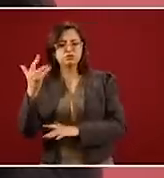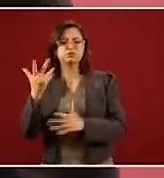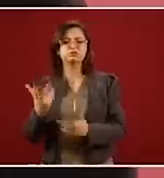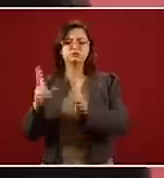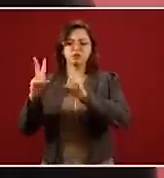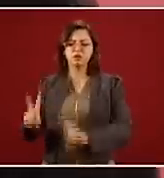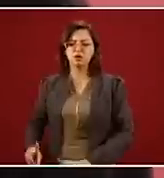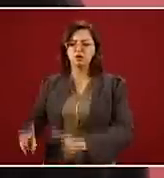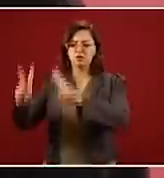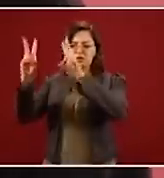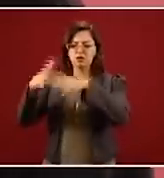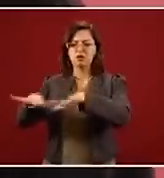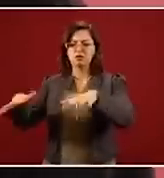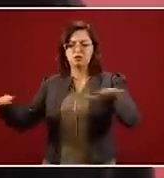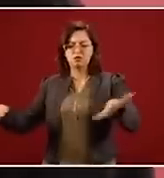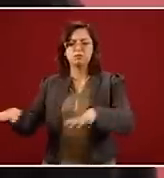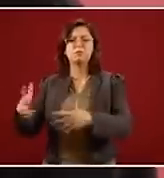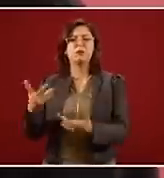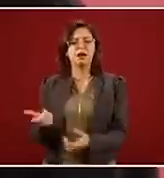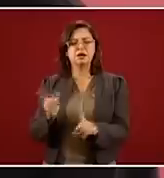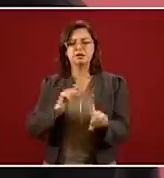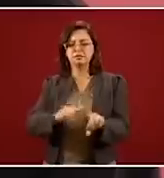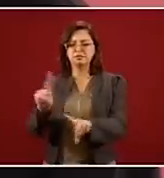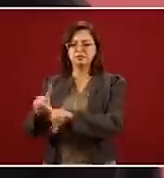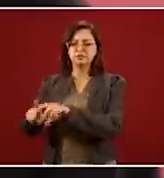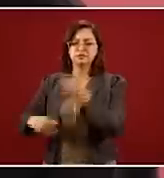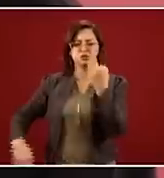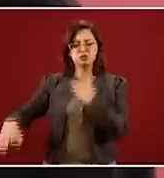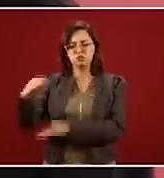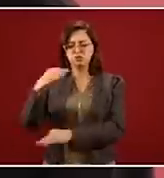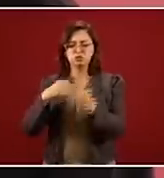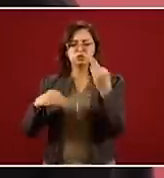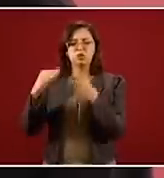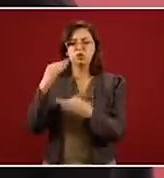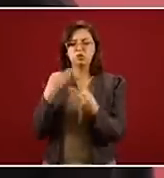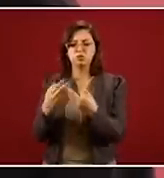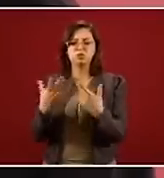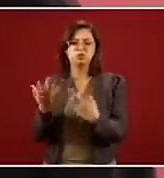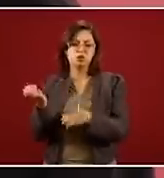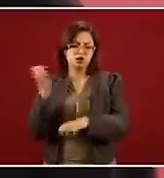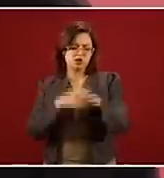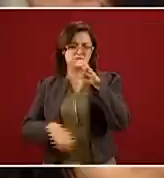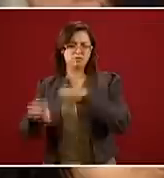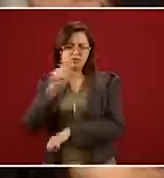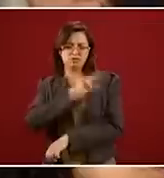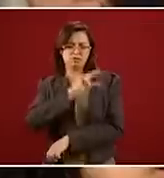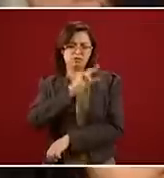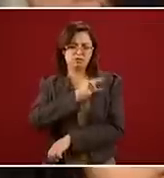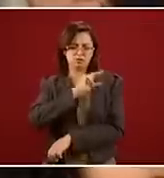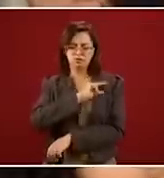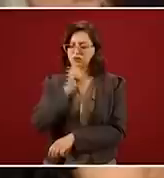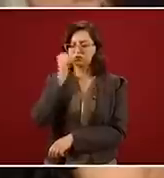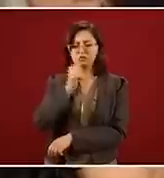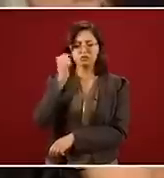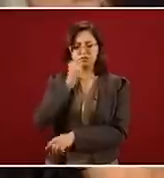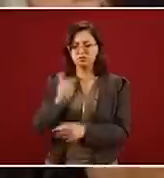construyen las plataformas marinas, todo ello se está haciendo con empresas particulares, en prestación